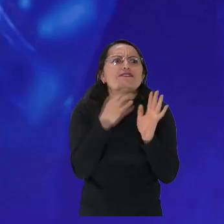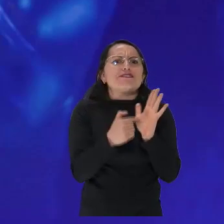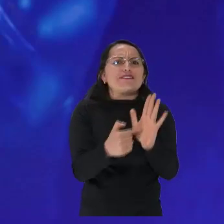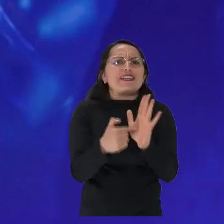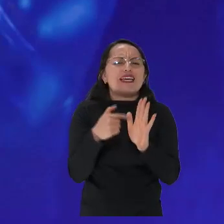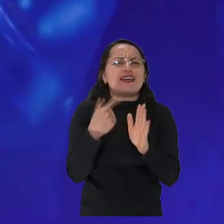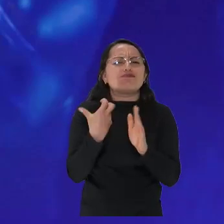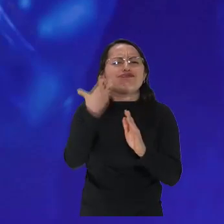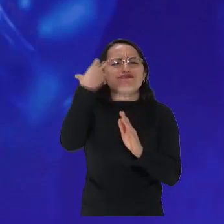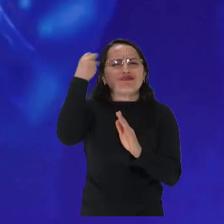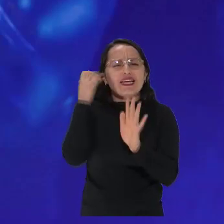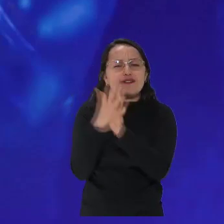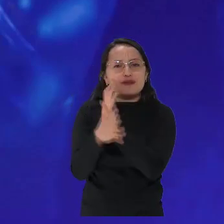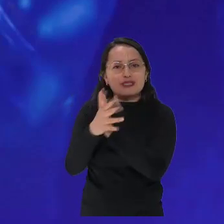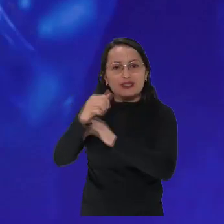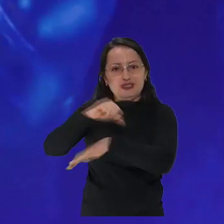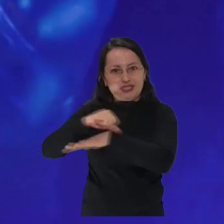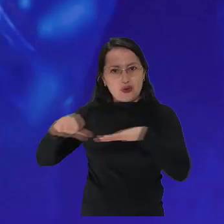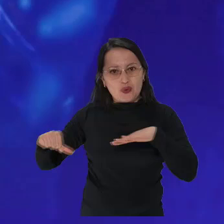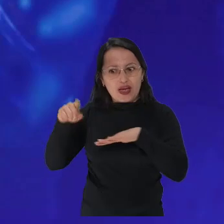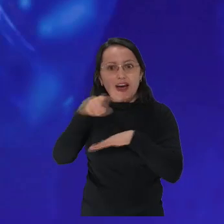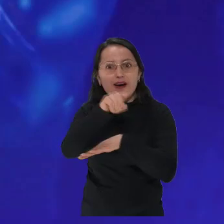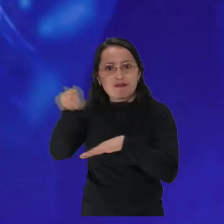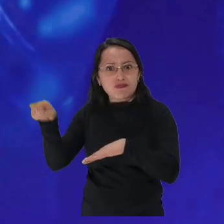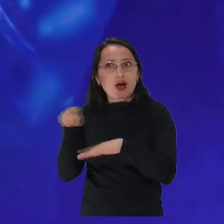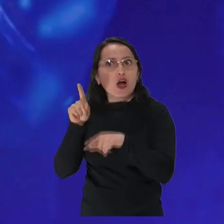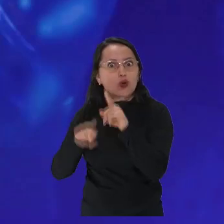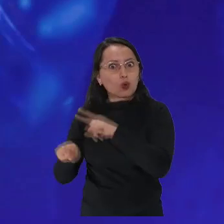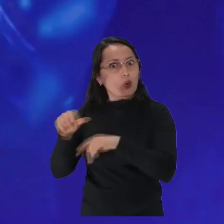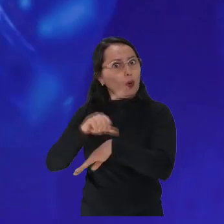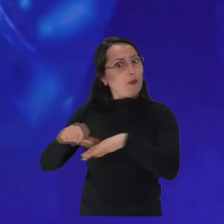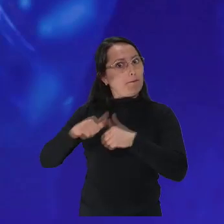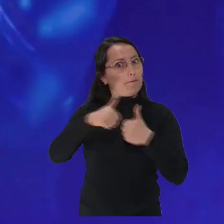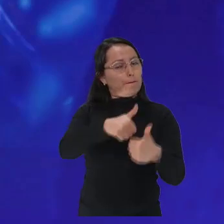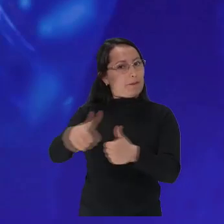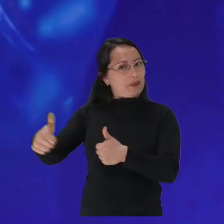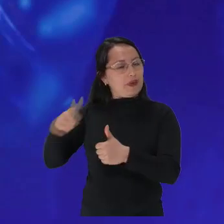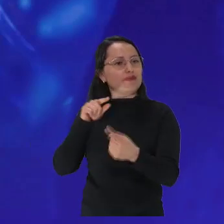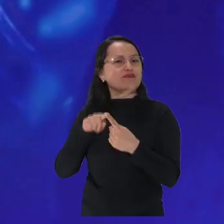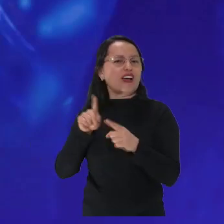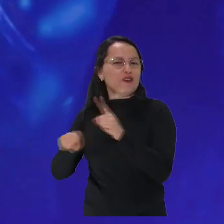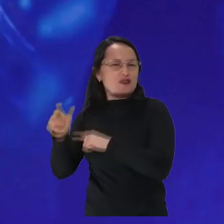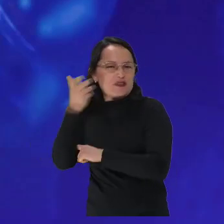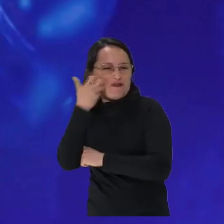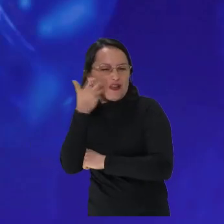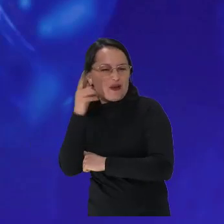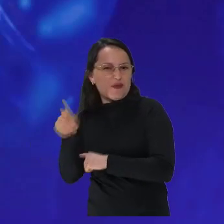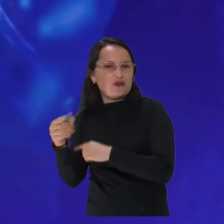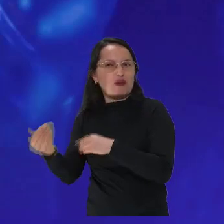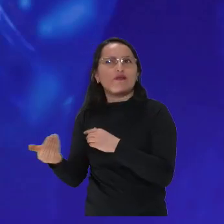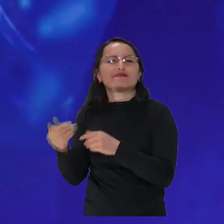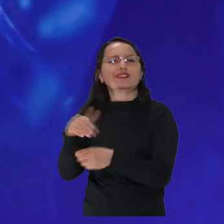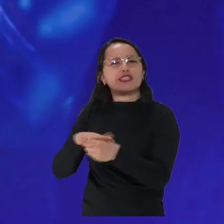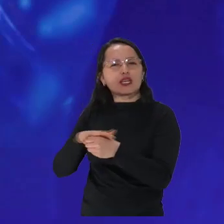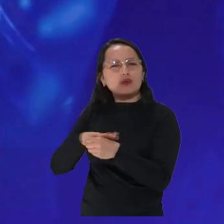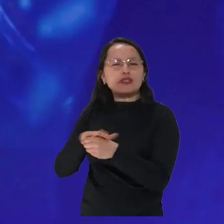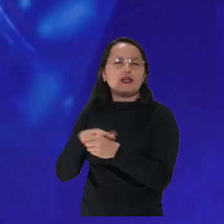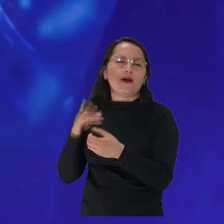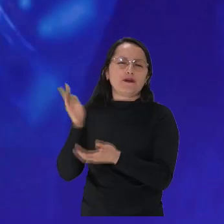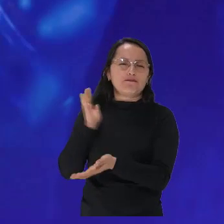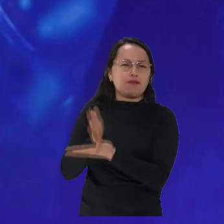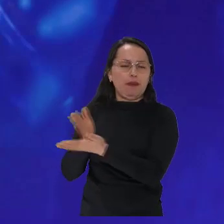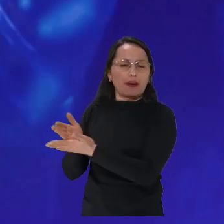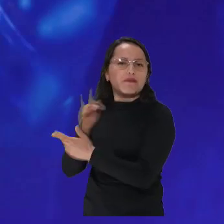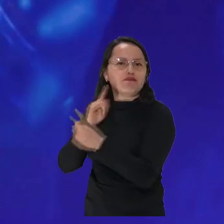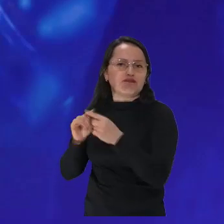datos muy antiguos de cirugías que se hacían en el cráneo, incluso exitosas, en pacientes que tenían alguna situación, traumas y demás, para